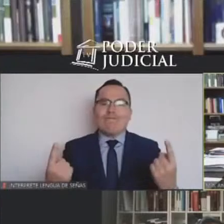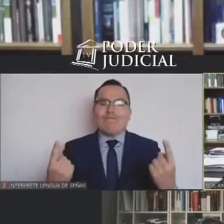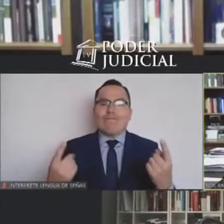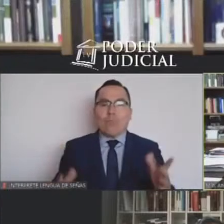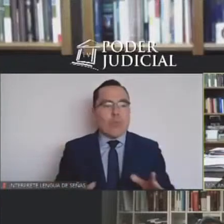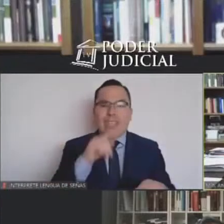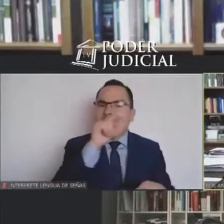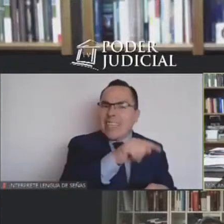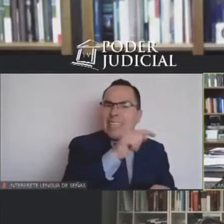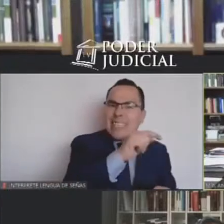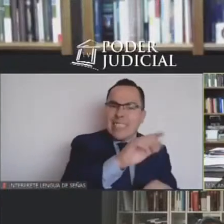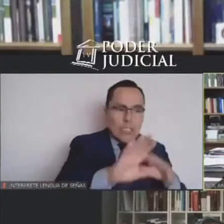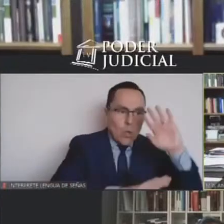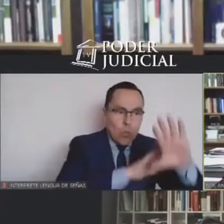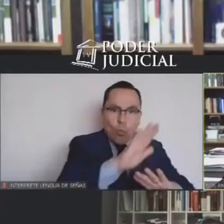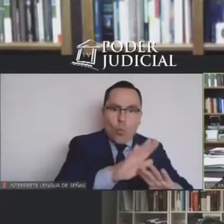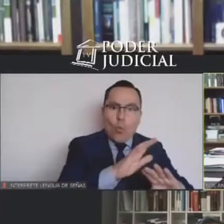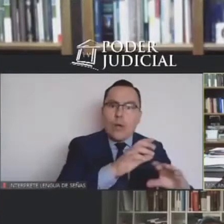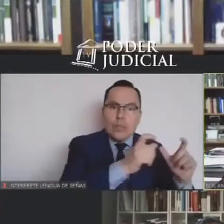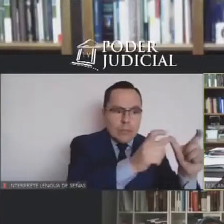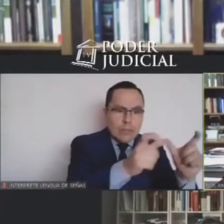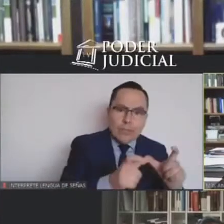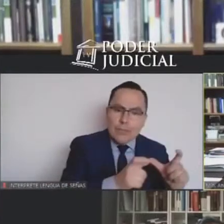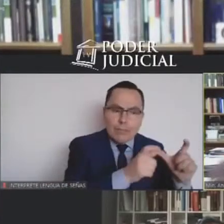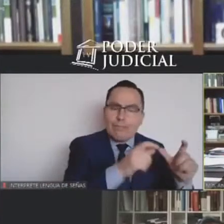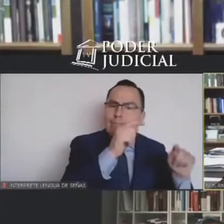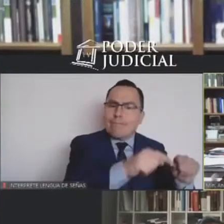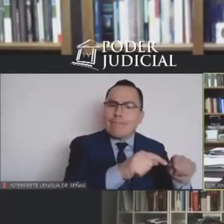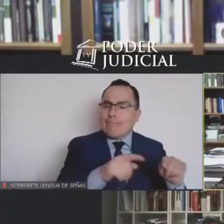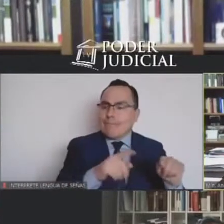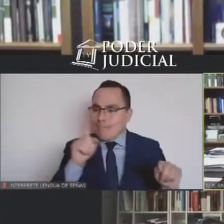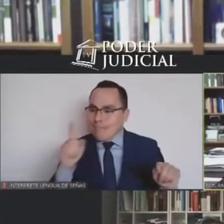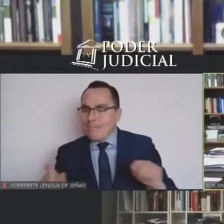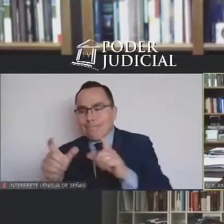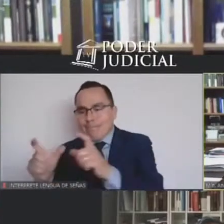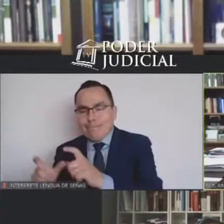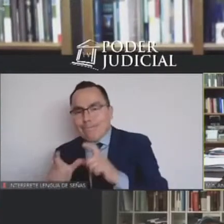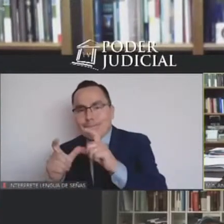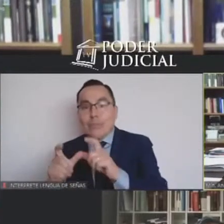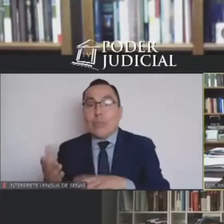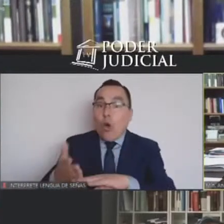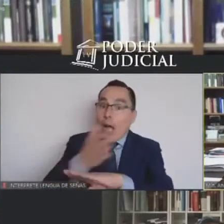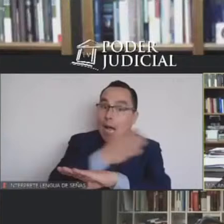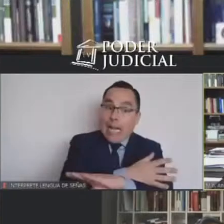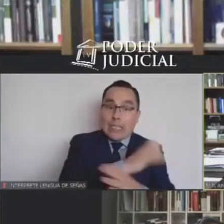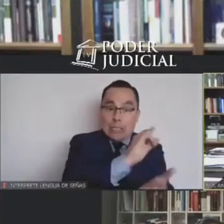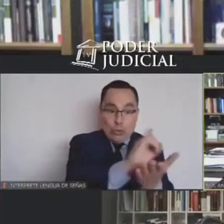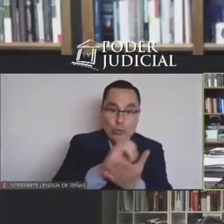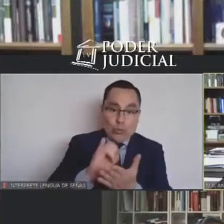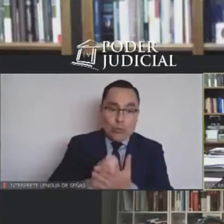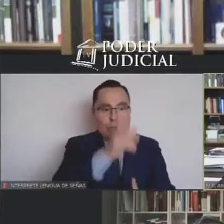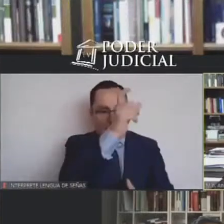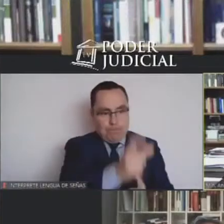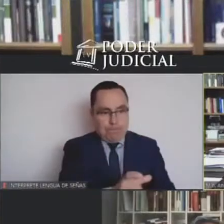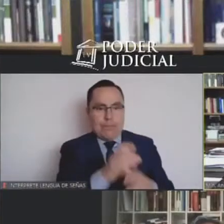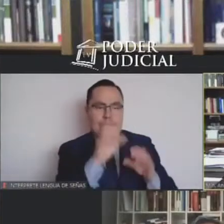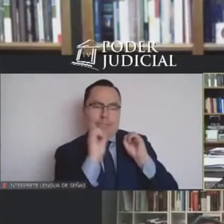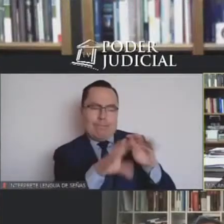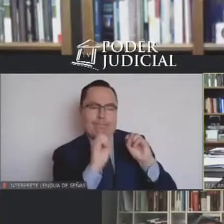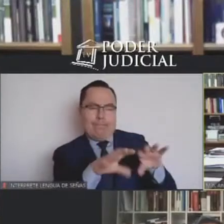augurar aquellos males que pueden suceder, sino también con preparar institucionalmente a las personas y a los órganos